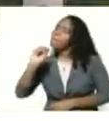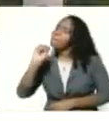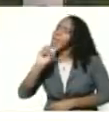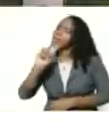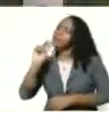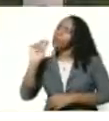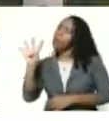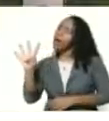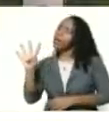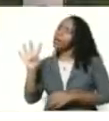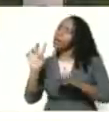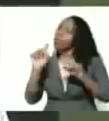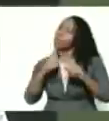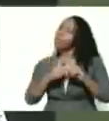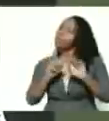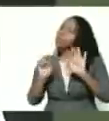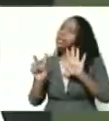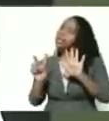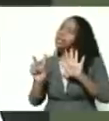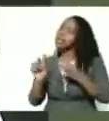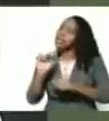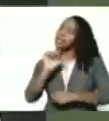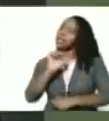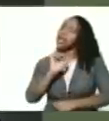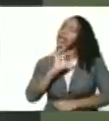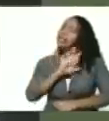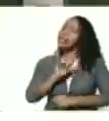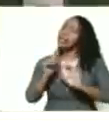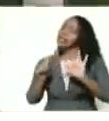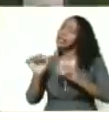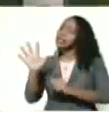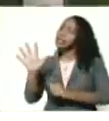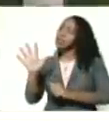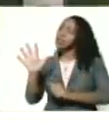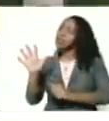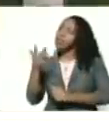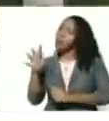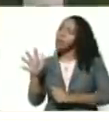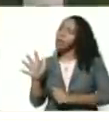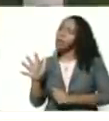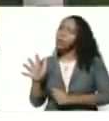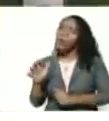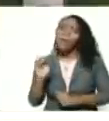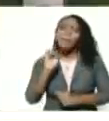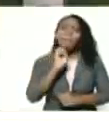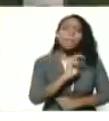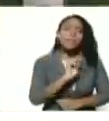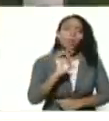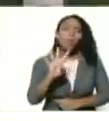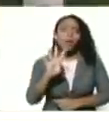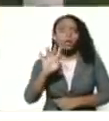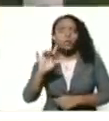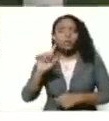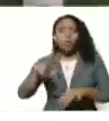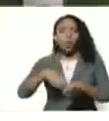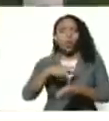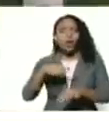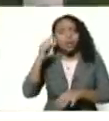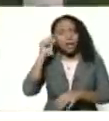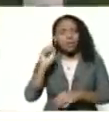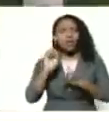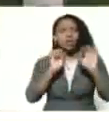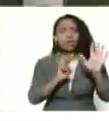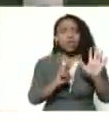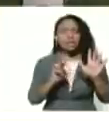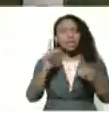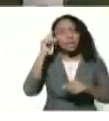24-7. 365, 24-7, 365, o sea, 24 horas del día, de los 7